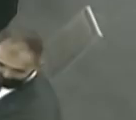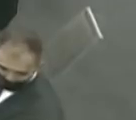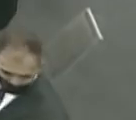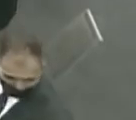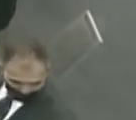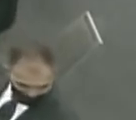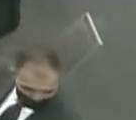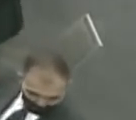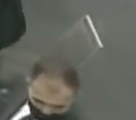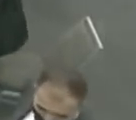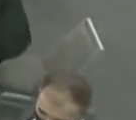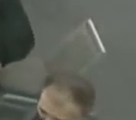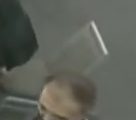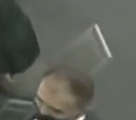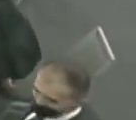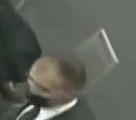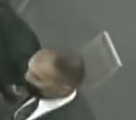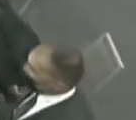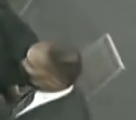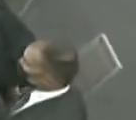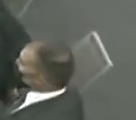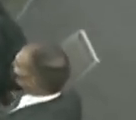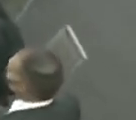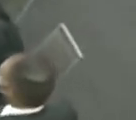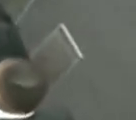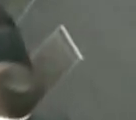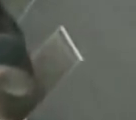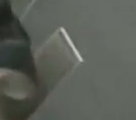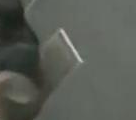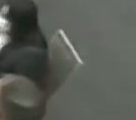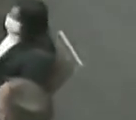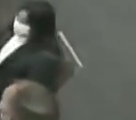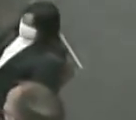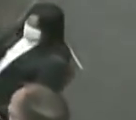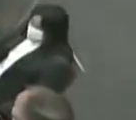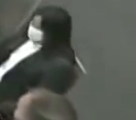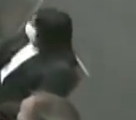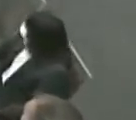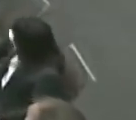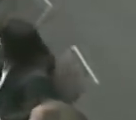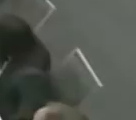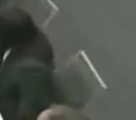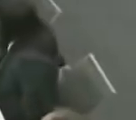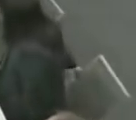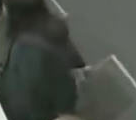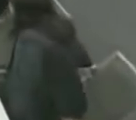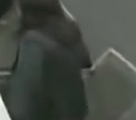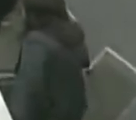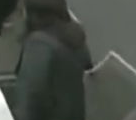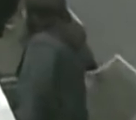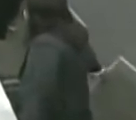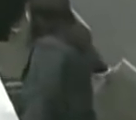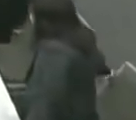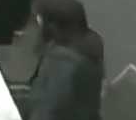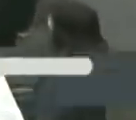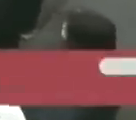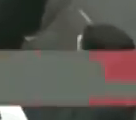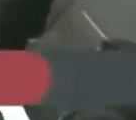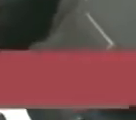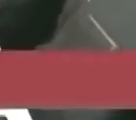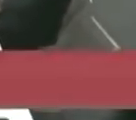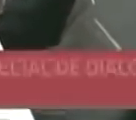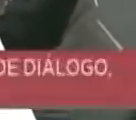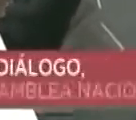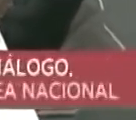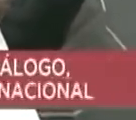han encontrado un espacio para la confluencia, el intercambio de ideas y propuestas. Desde su instalación el 5 de enero para